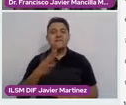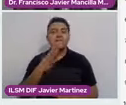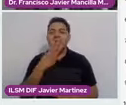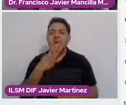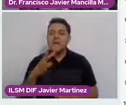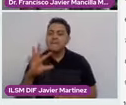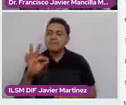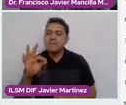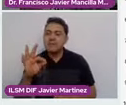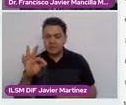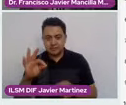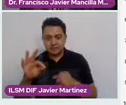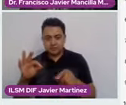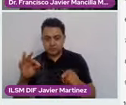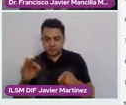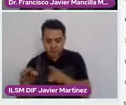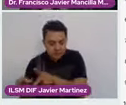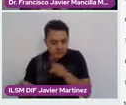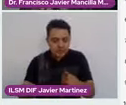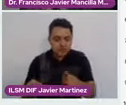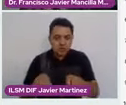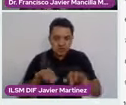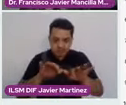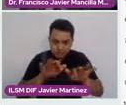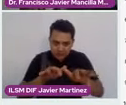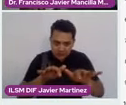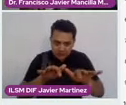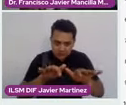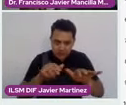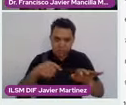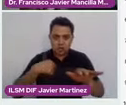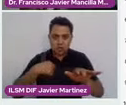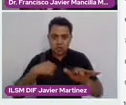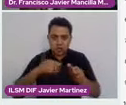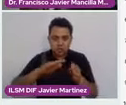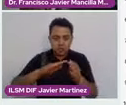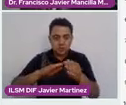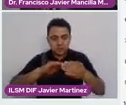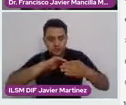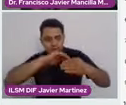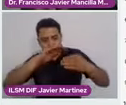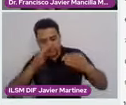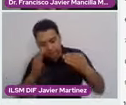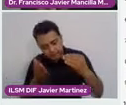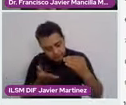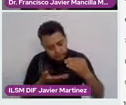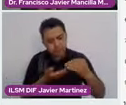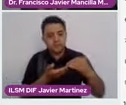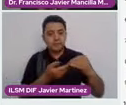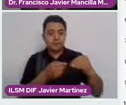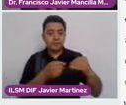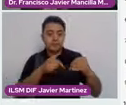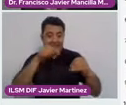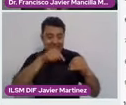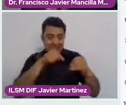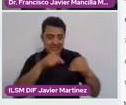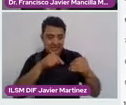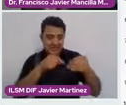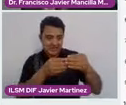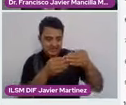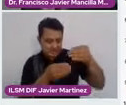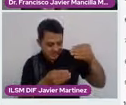teclado de piano, lo enrolló, ¿sí? Entonces, ahora, de esta manera, tenemos